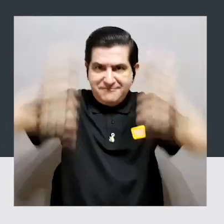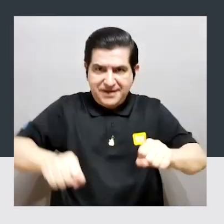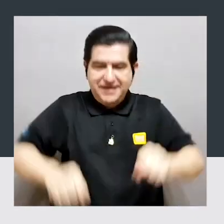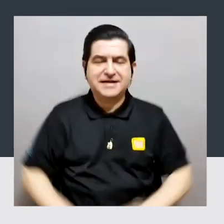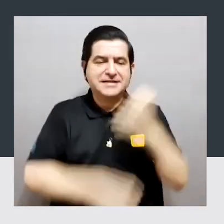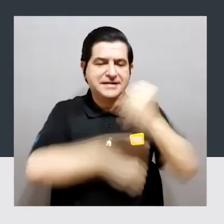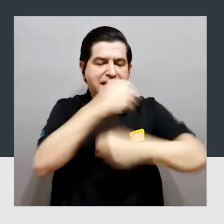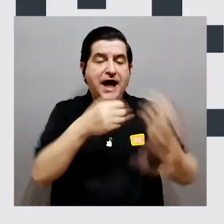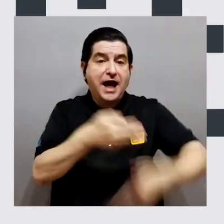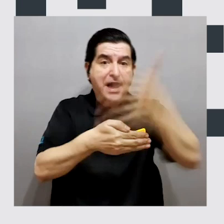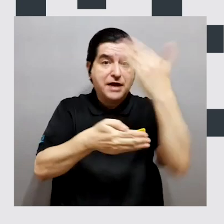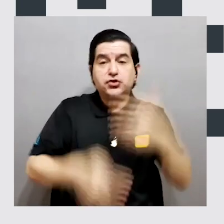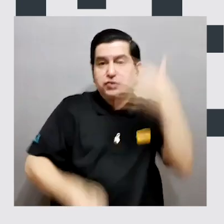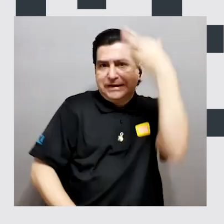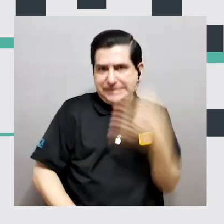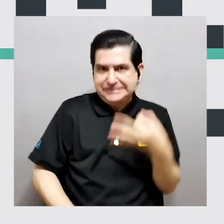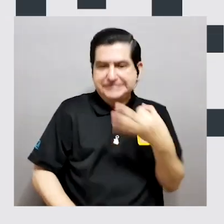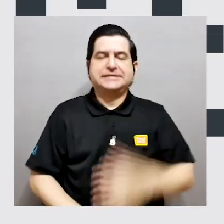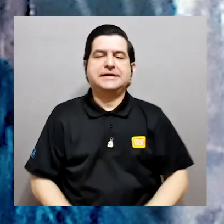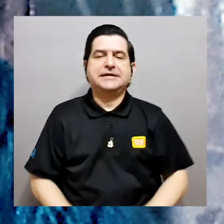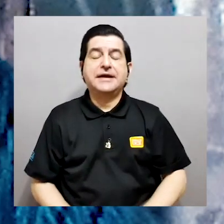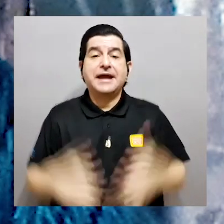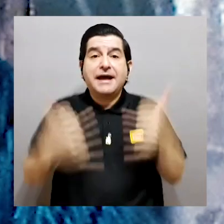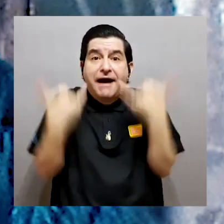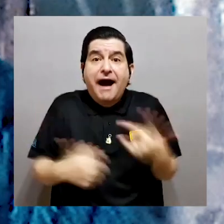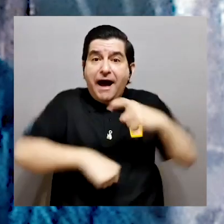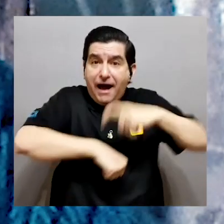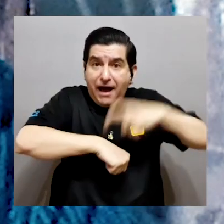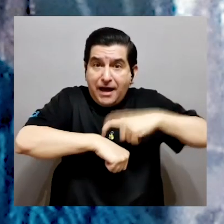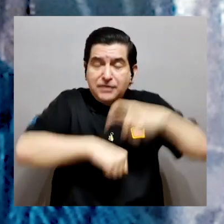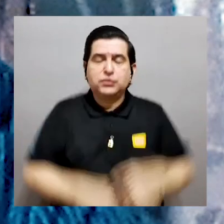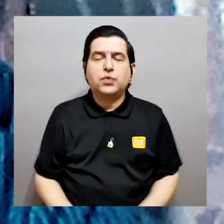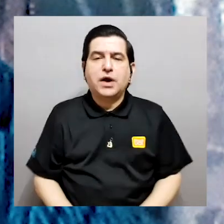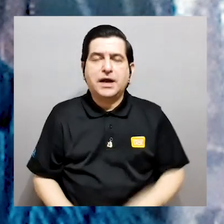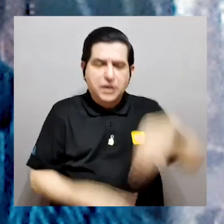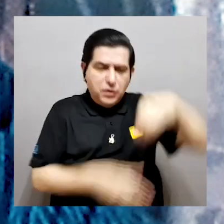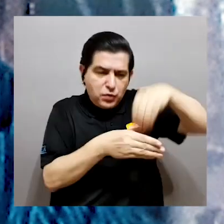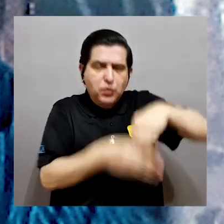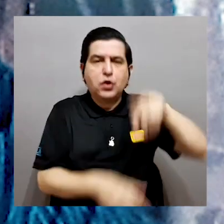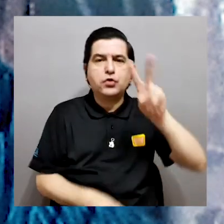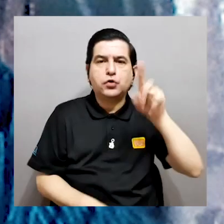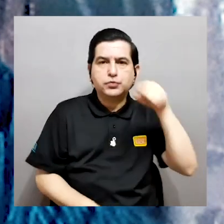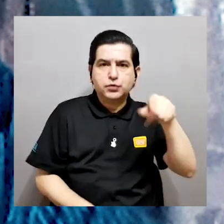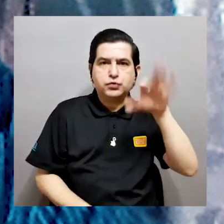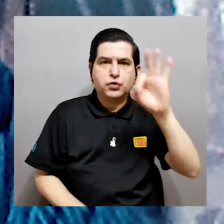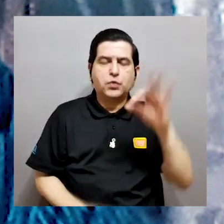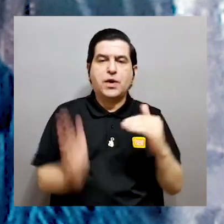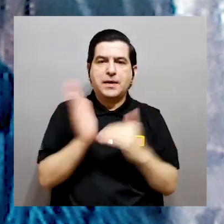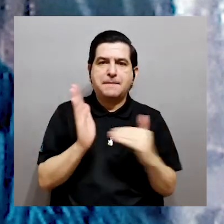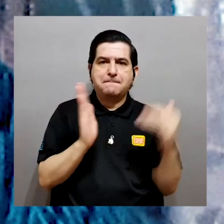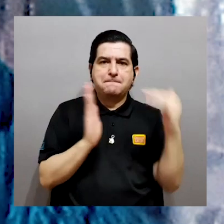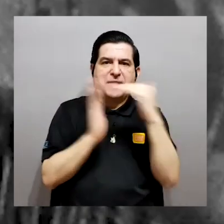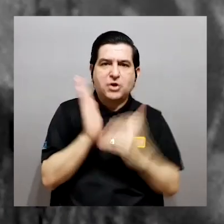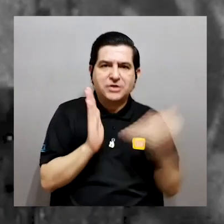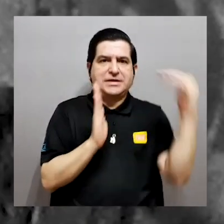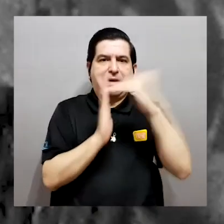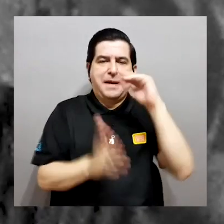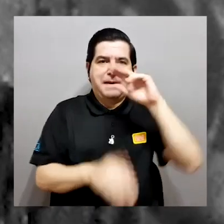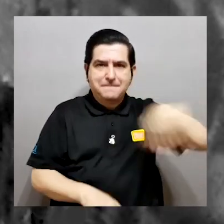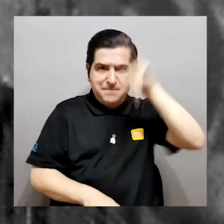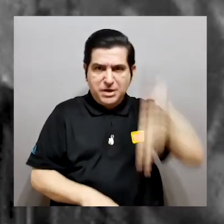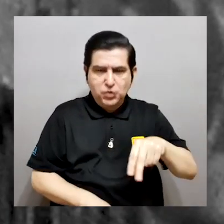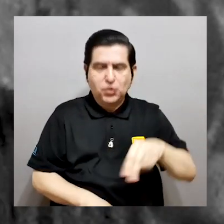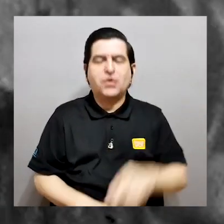sistema algunos años antes de lo previsto. En este momento, como hay una reserva de 2.9 billones de colones, no